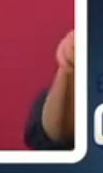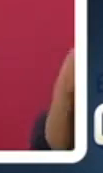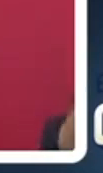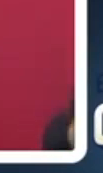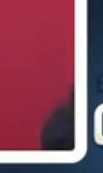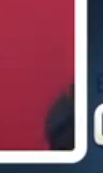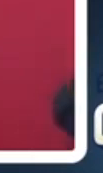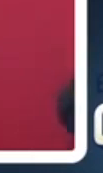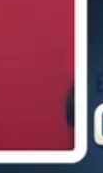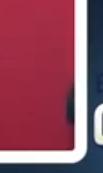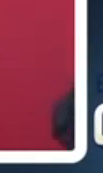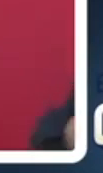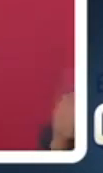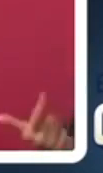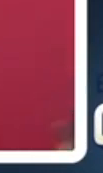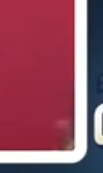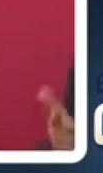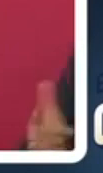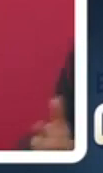Jalisco como en Guanajuato,